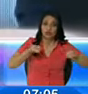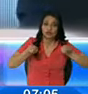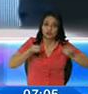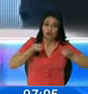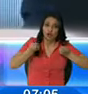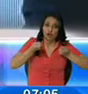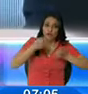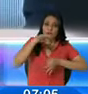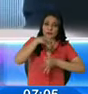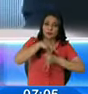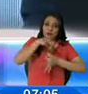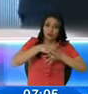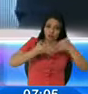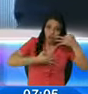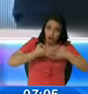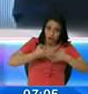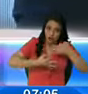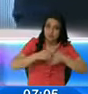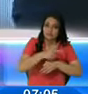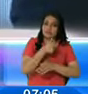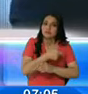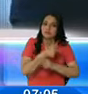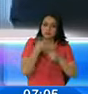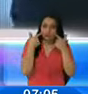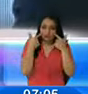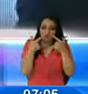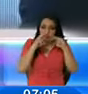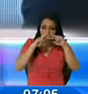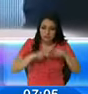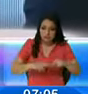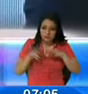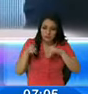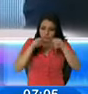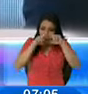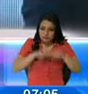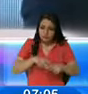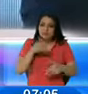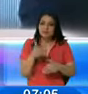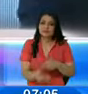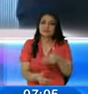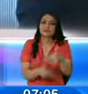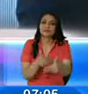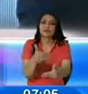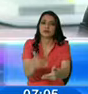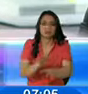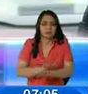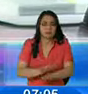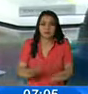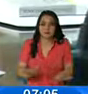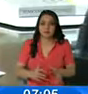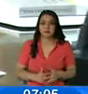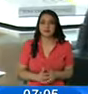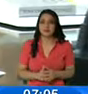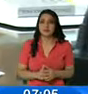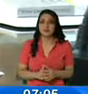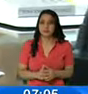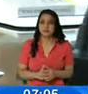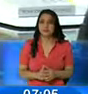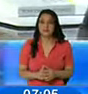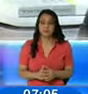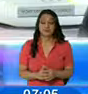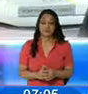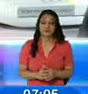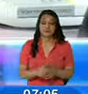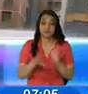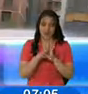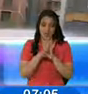en el ámbito jurisdiccional quien verifique y genere el debido proceso de las mismas evacuando los alegatos